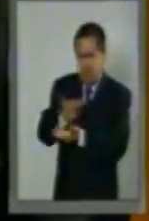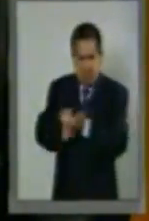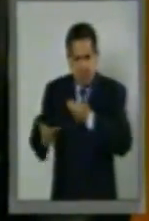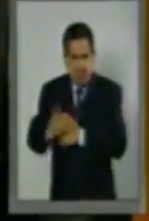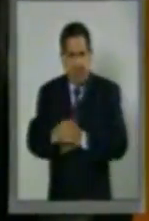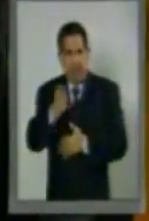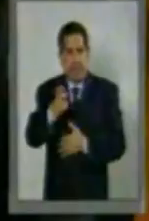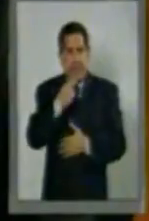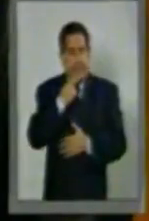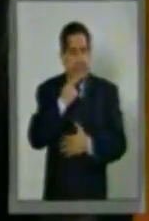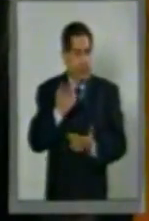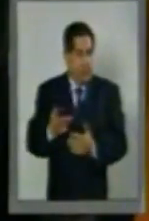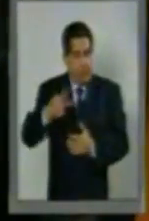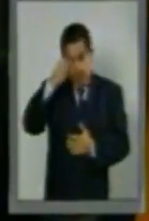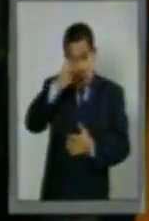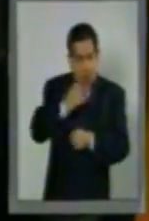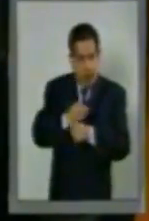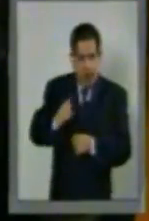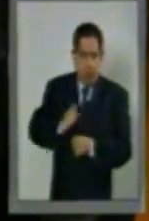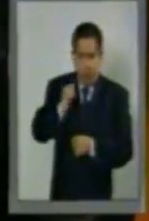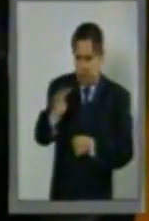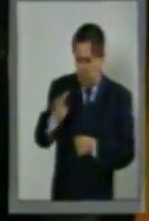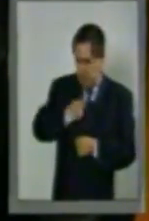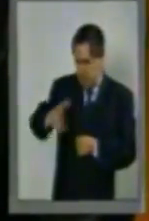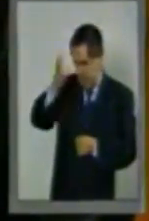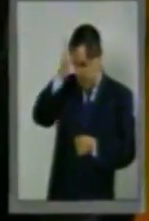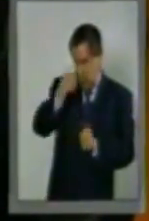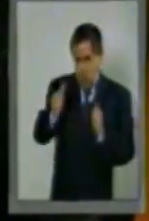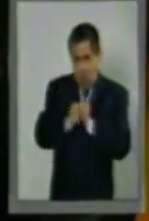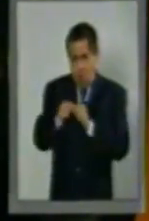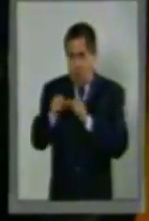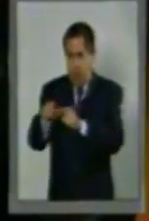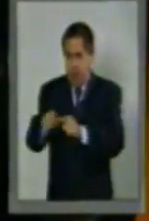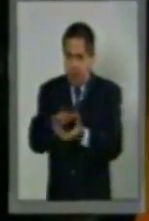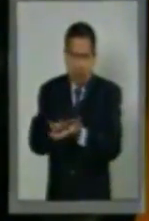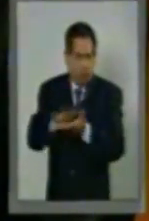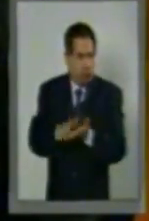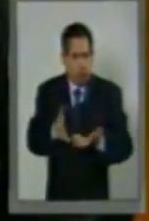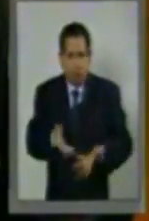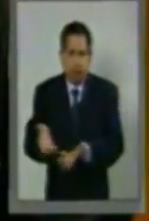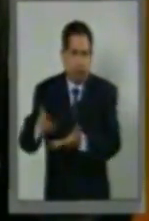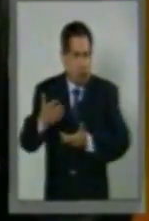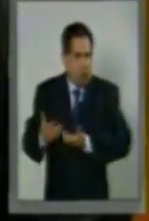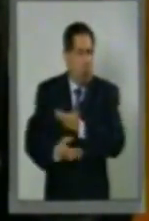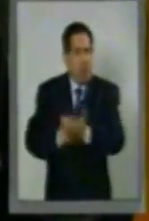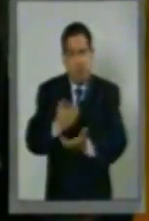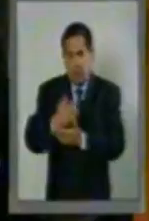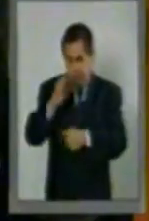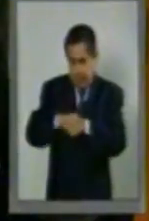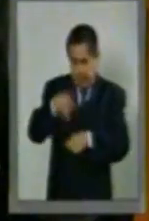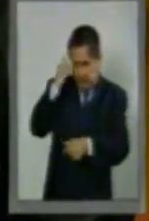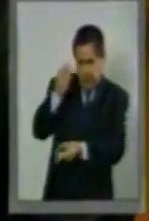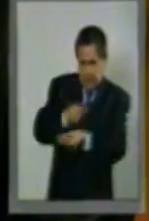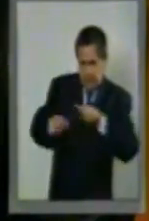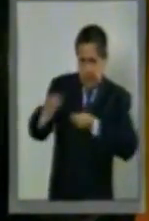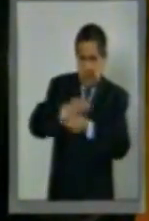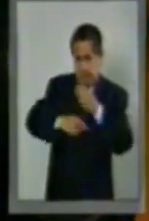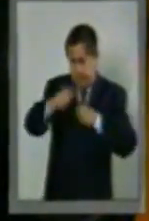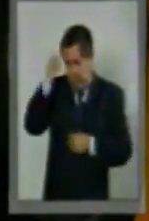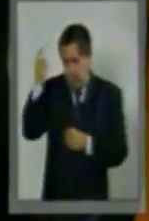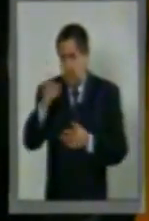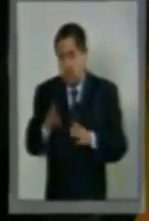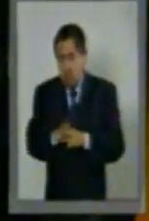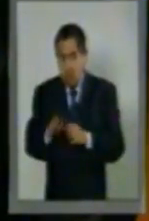sentido, México debe aprovechar sus acuerdos bilaterales para fomentar el comercio y facilitar el intercambio a través